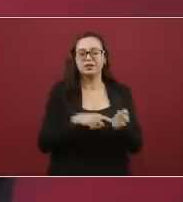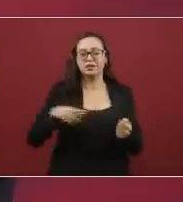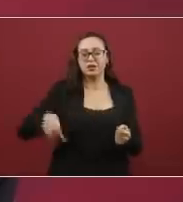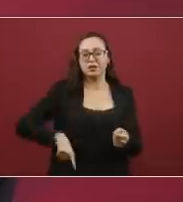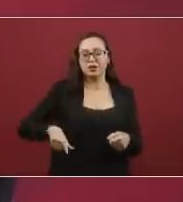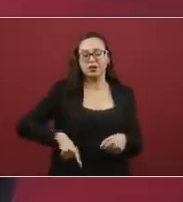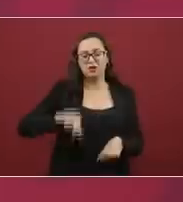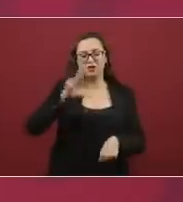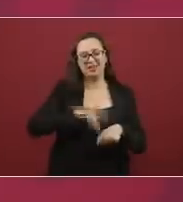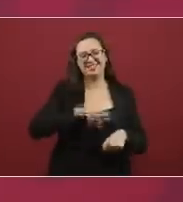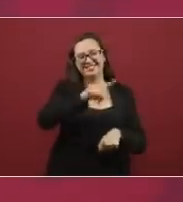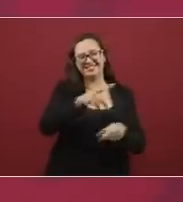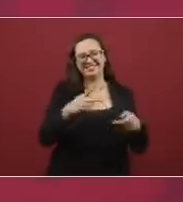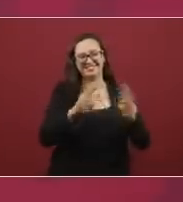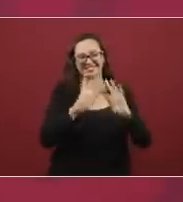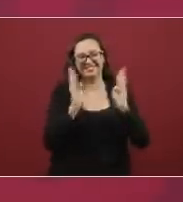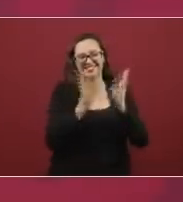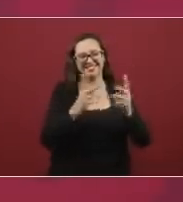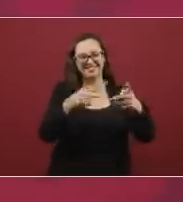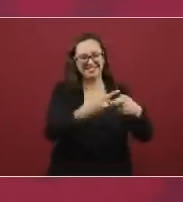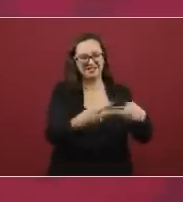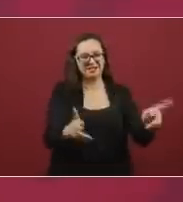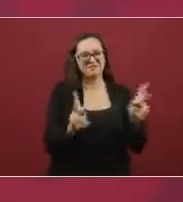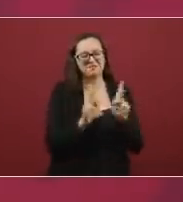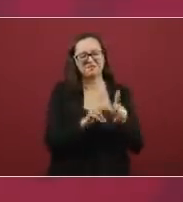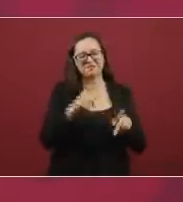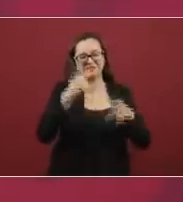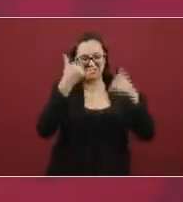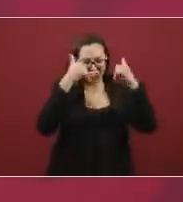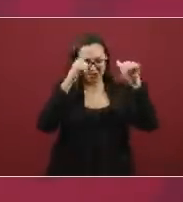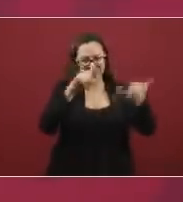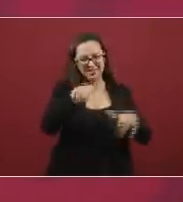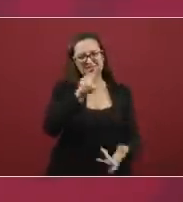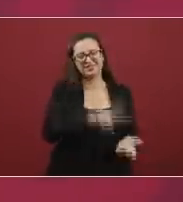de Toros de ese estado.